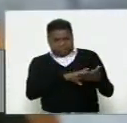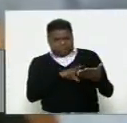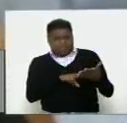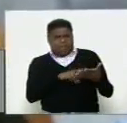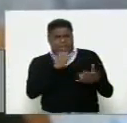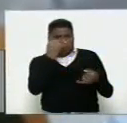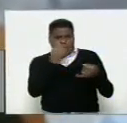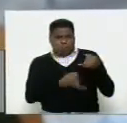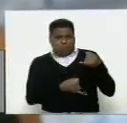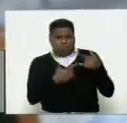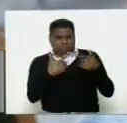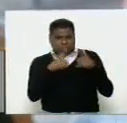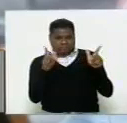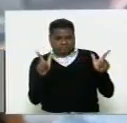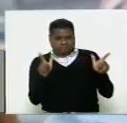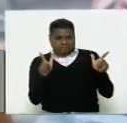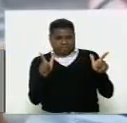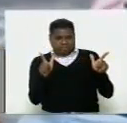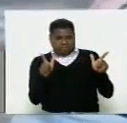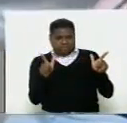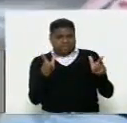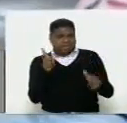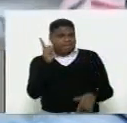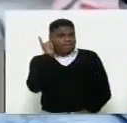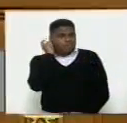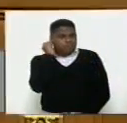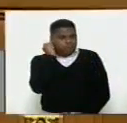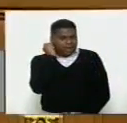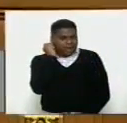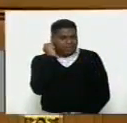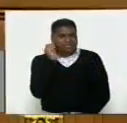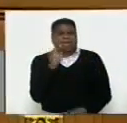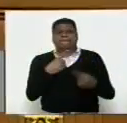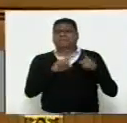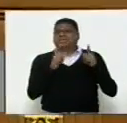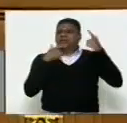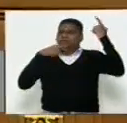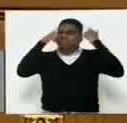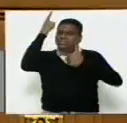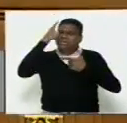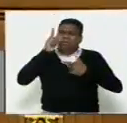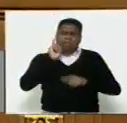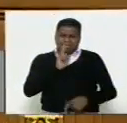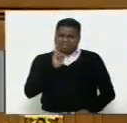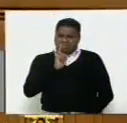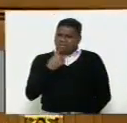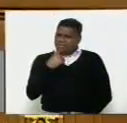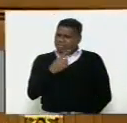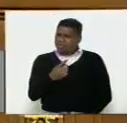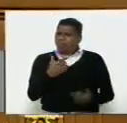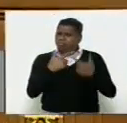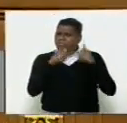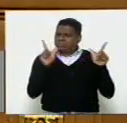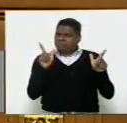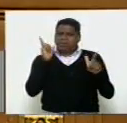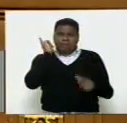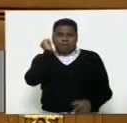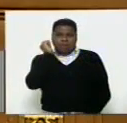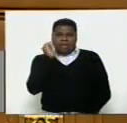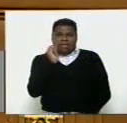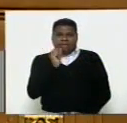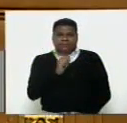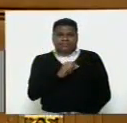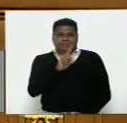en liberarse será la mujer, pero Chávez lo desmintió. Chávez dijo, sin